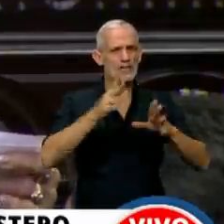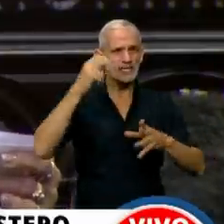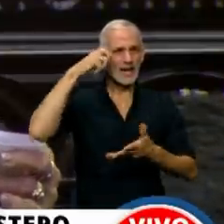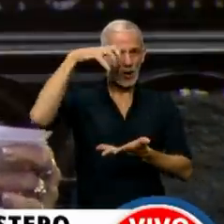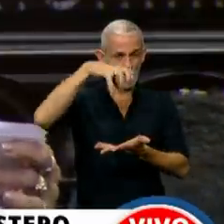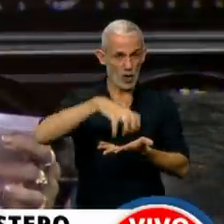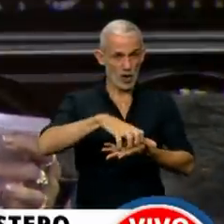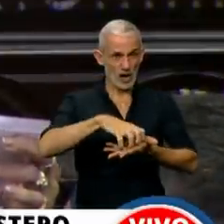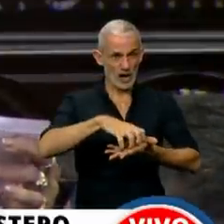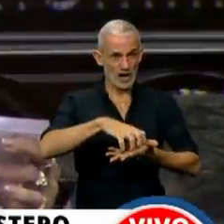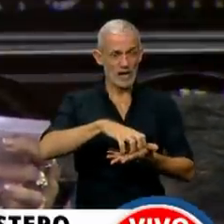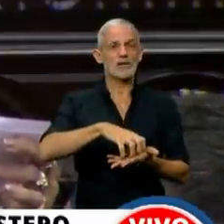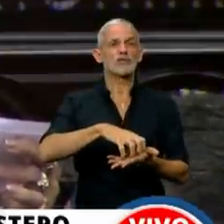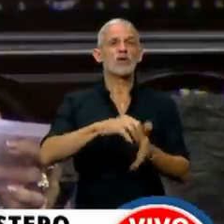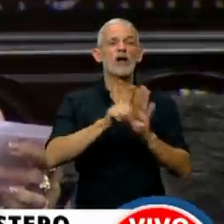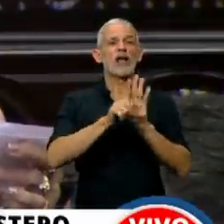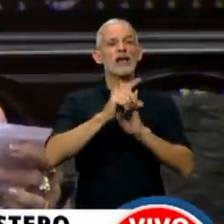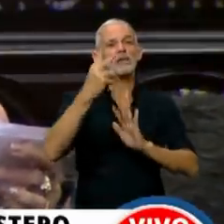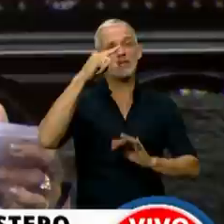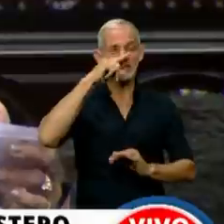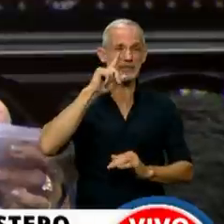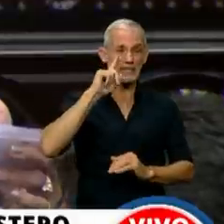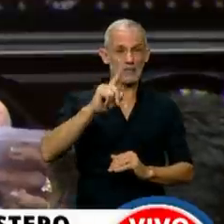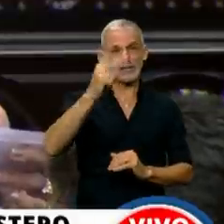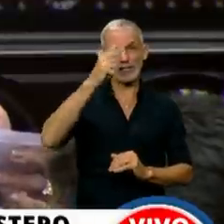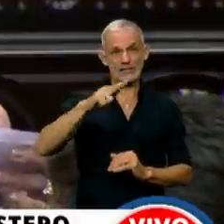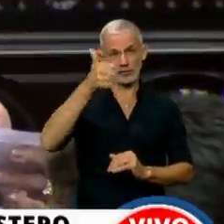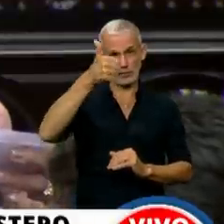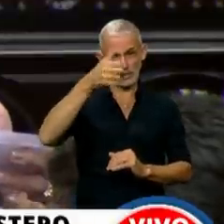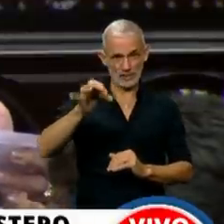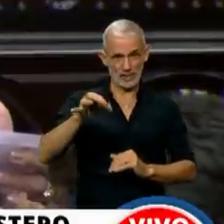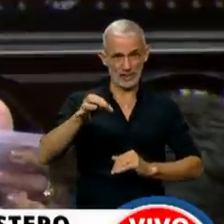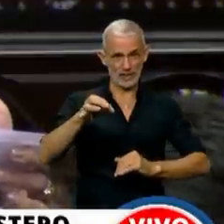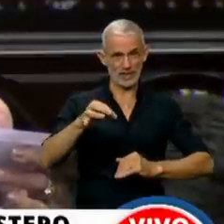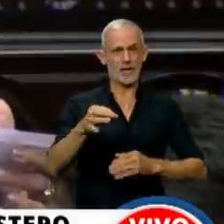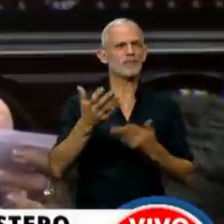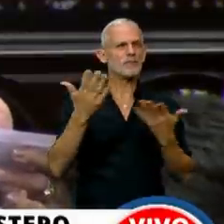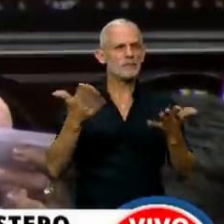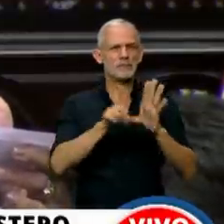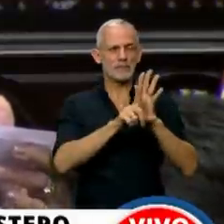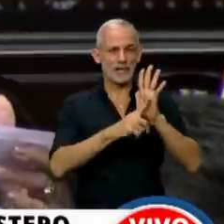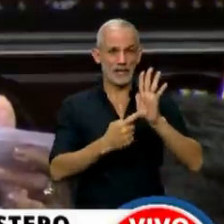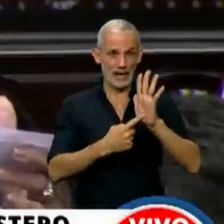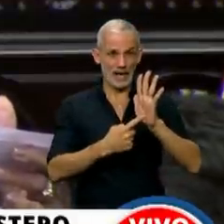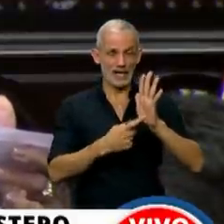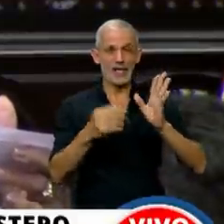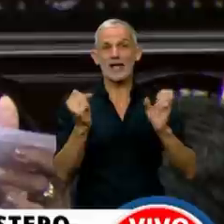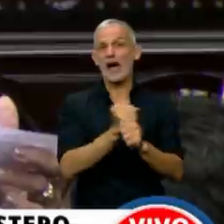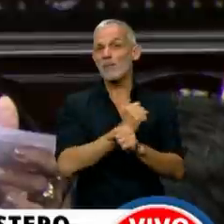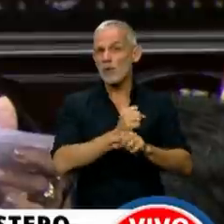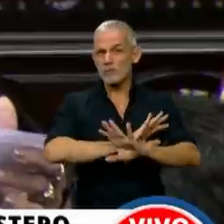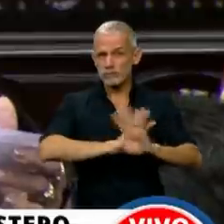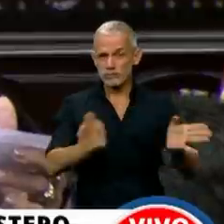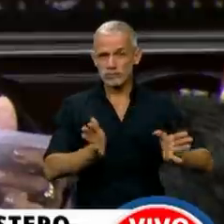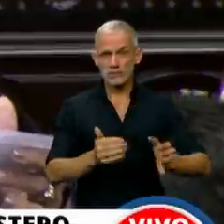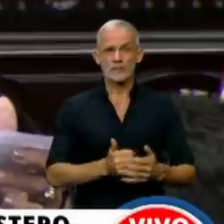congreso la ley 27360 por la cual se aprueba